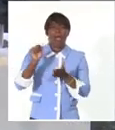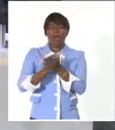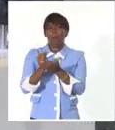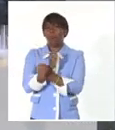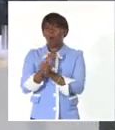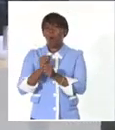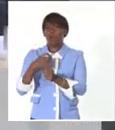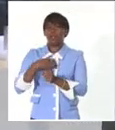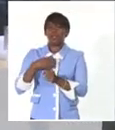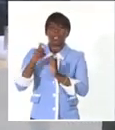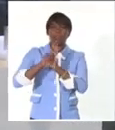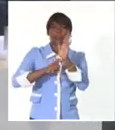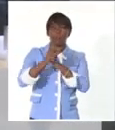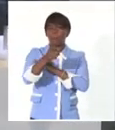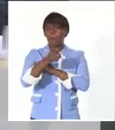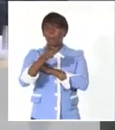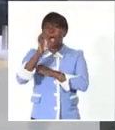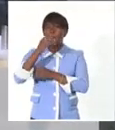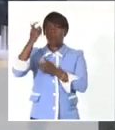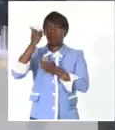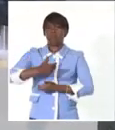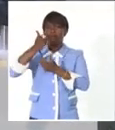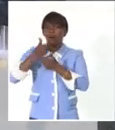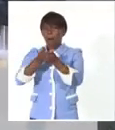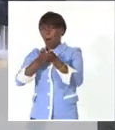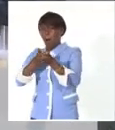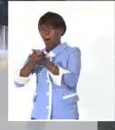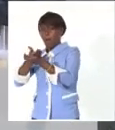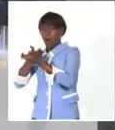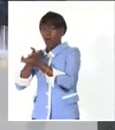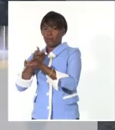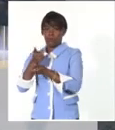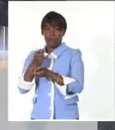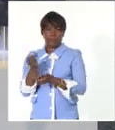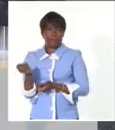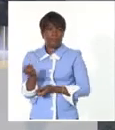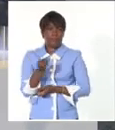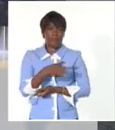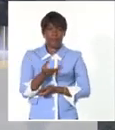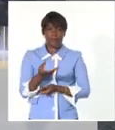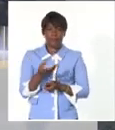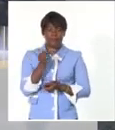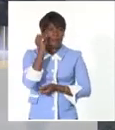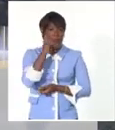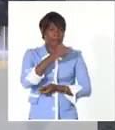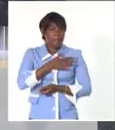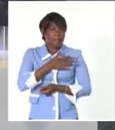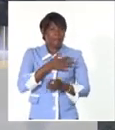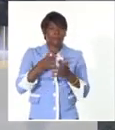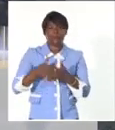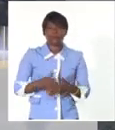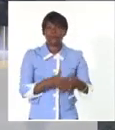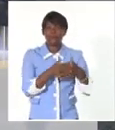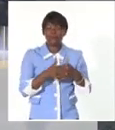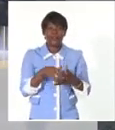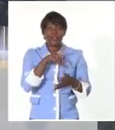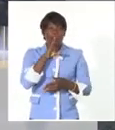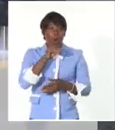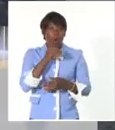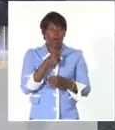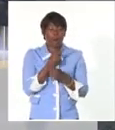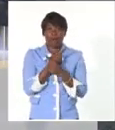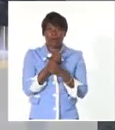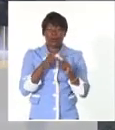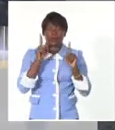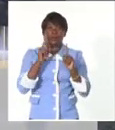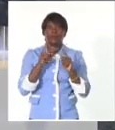que no cumple según el doble rasero que tiene Estados Unidos con el terrorismo, porque ellos utilizan, invocan el terrorismo también para